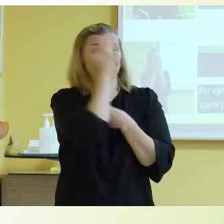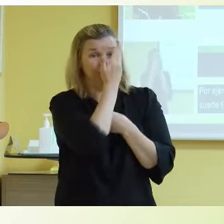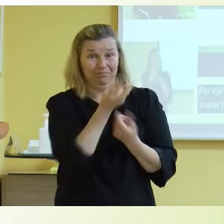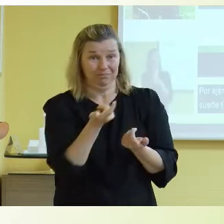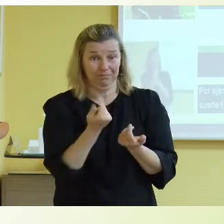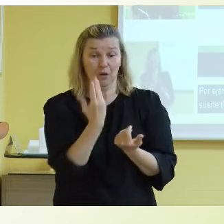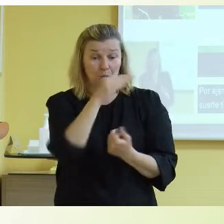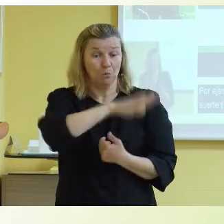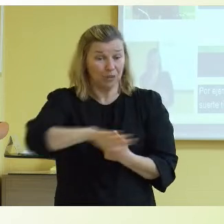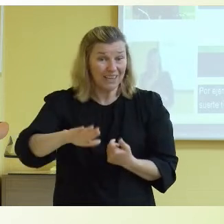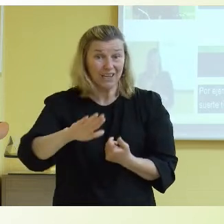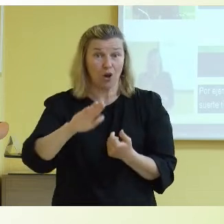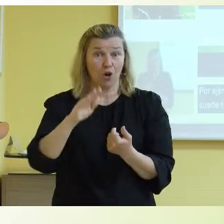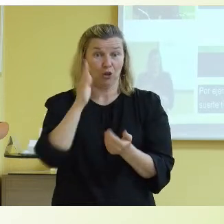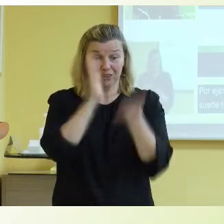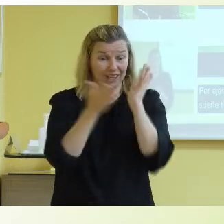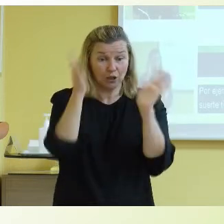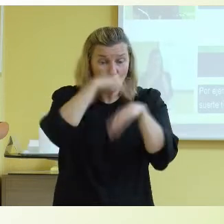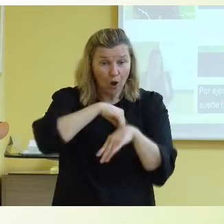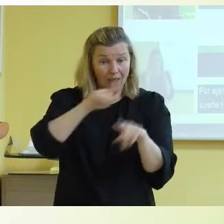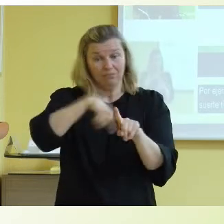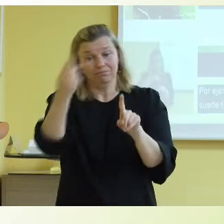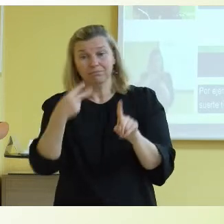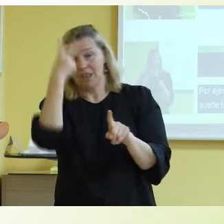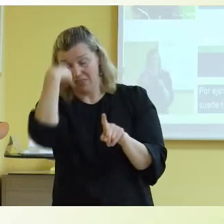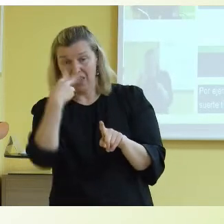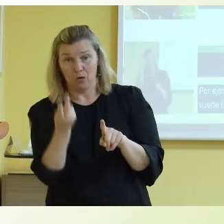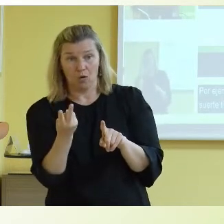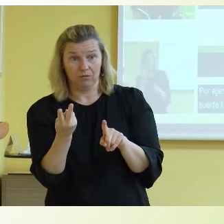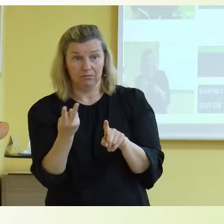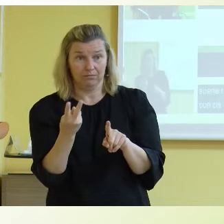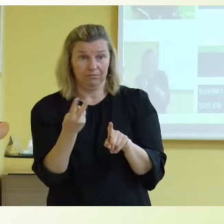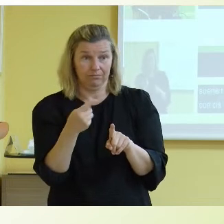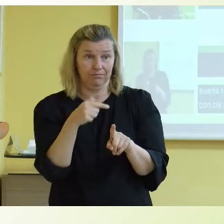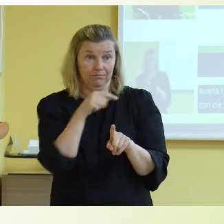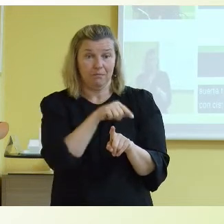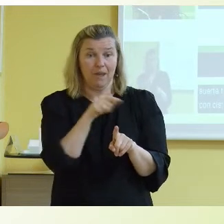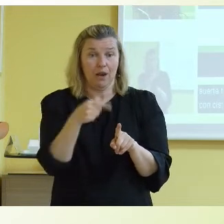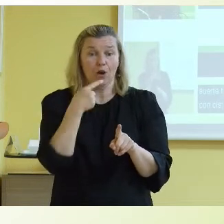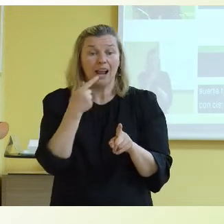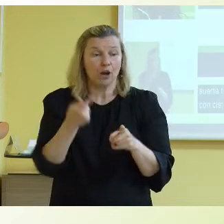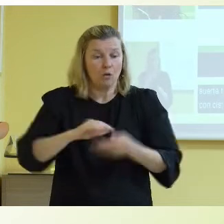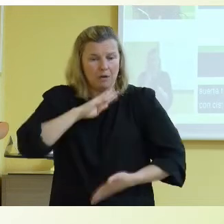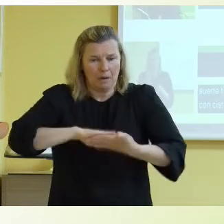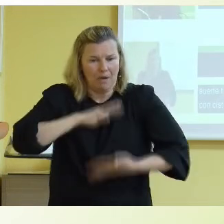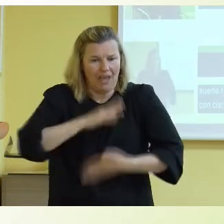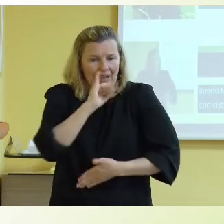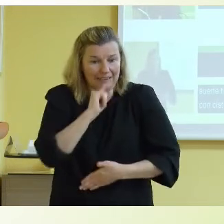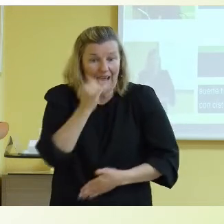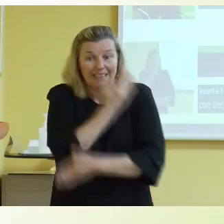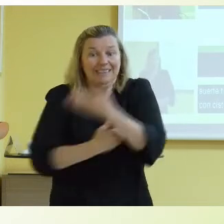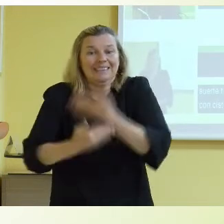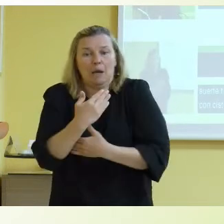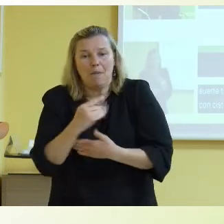sido tratados y se quedan ciegos totalmente. Pero mientras echa gotas, pues tiene capacidad, es evidente, no tiene discapacidad. Al cabo de los años,